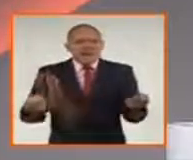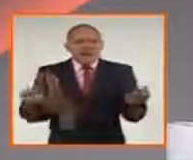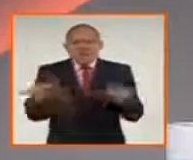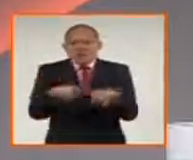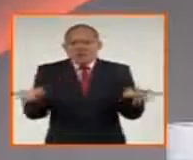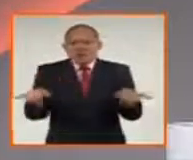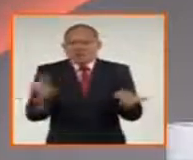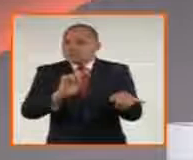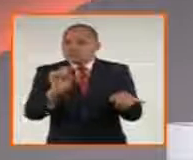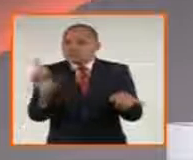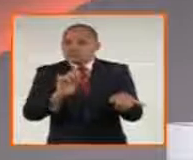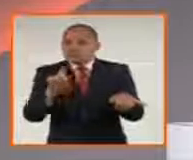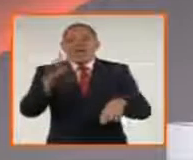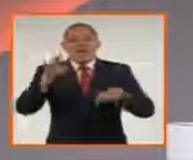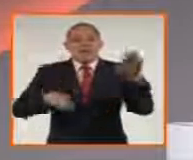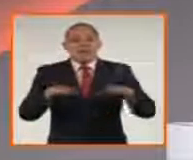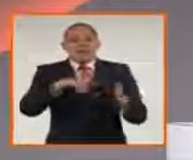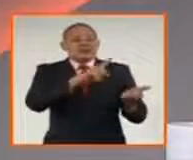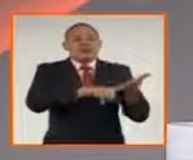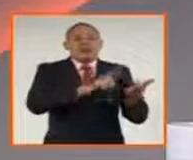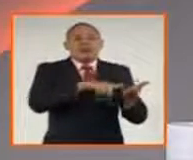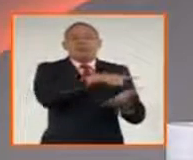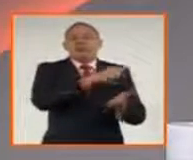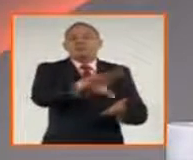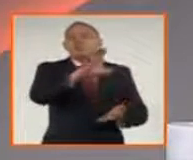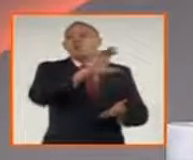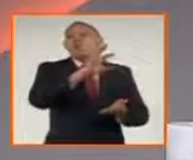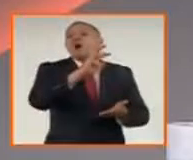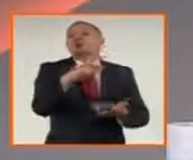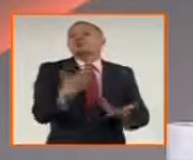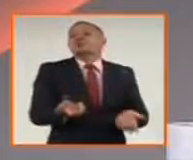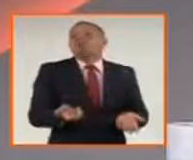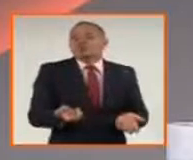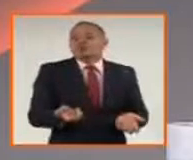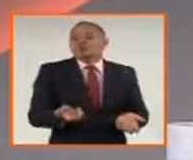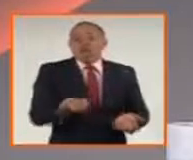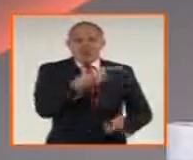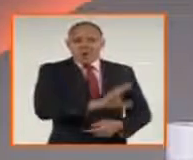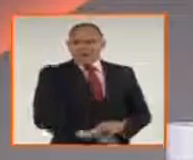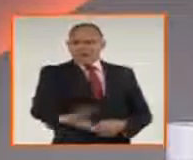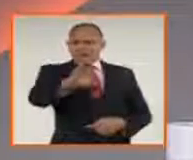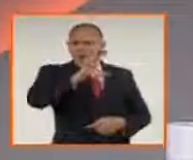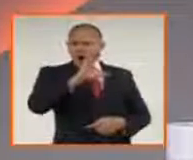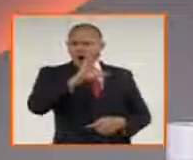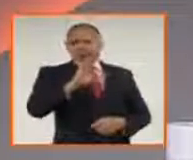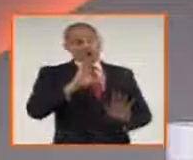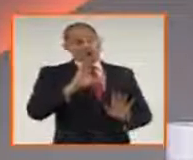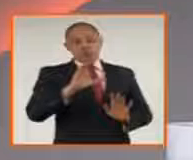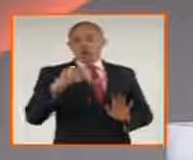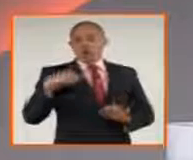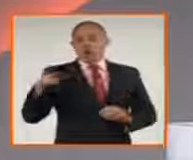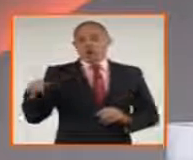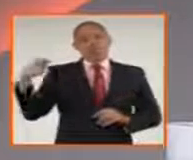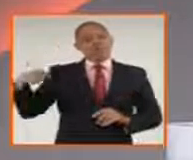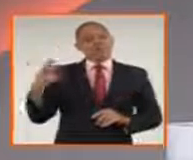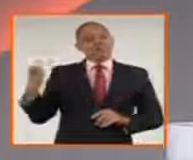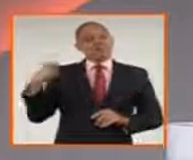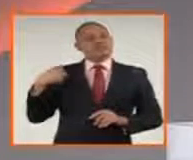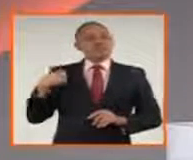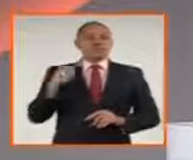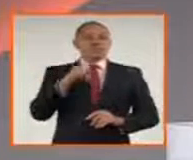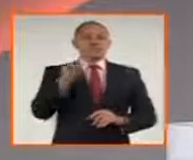va a depender de eso. También hay, y a tono con esto de incluso de la tarea de ordenamiento,